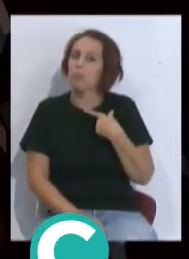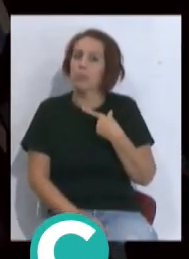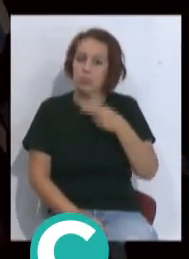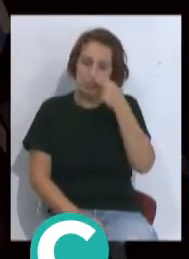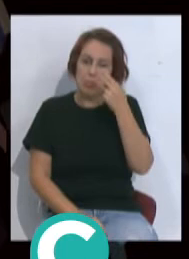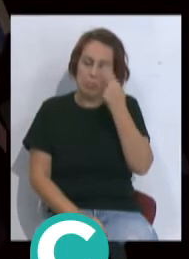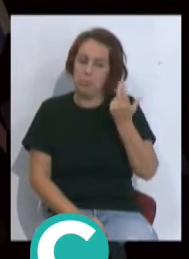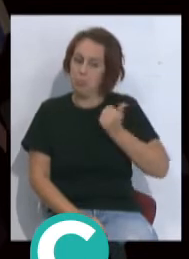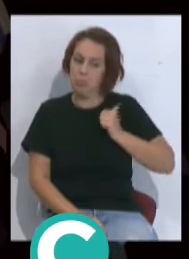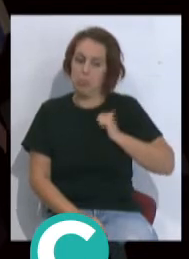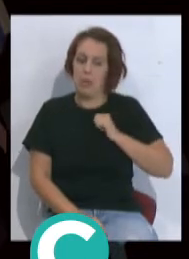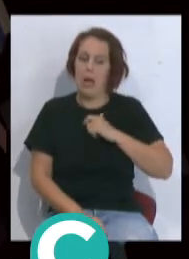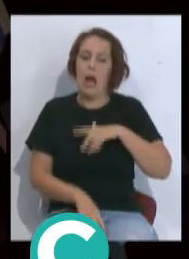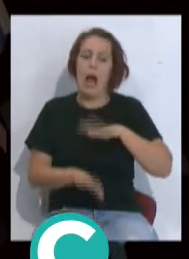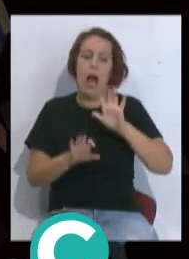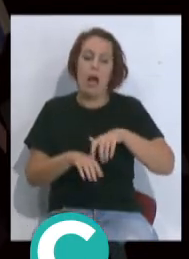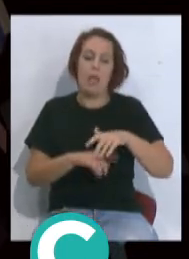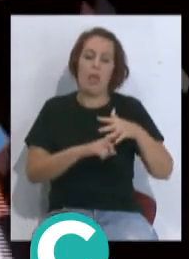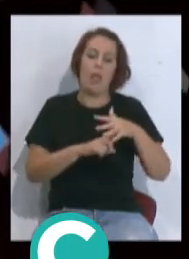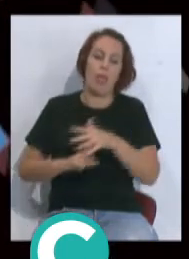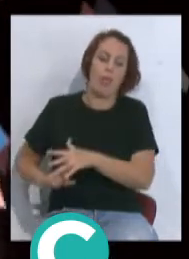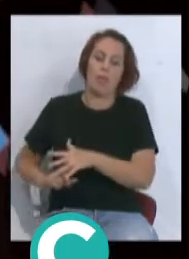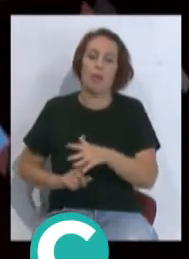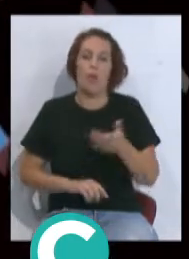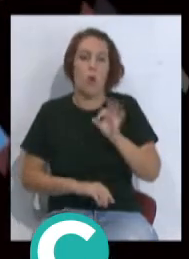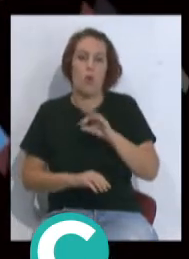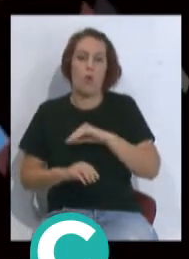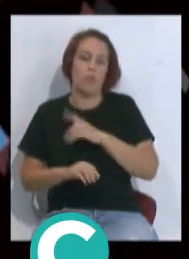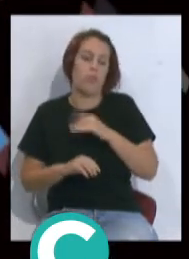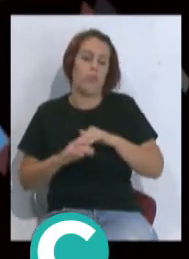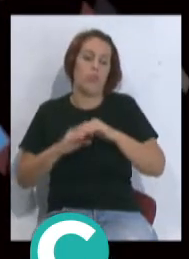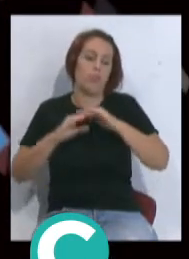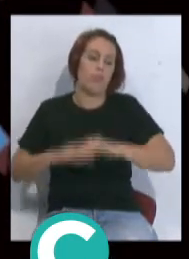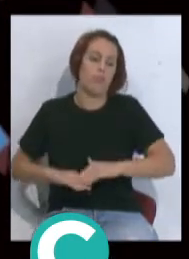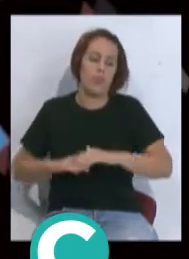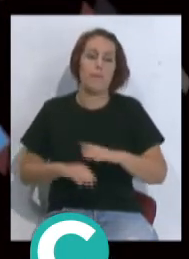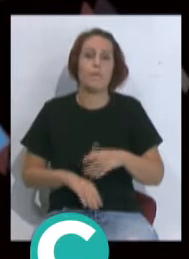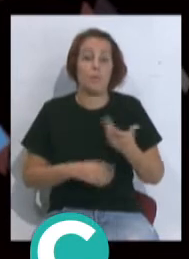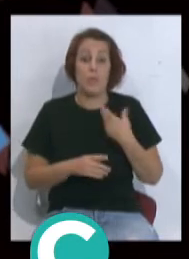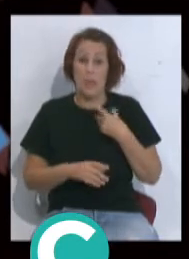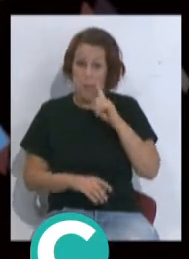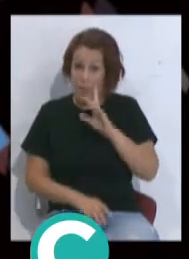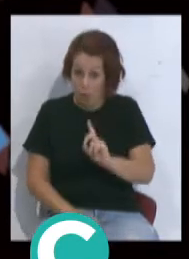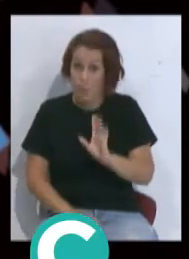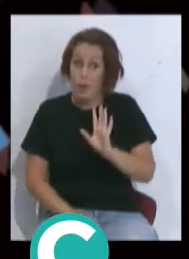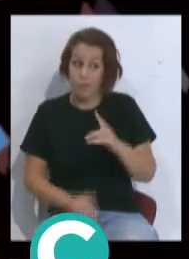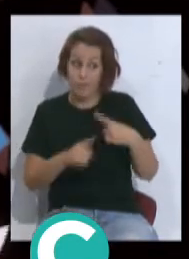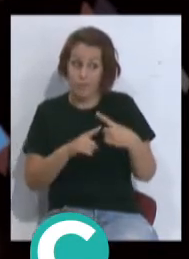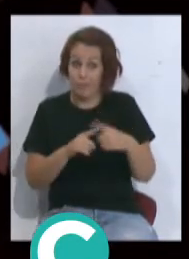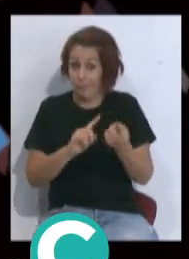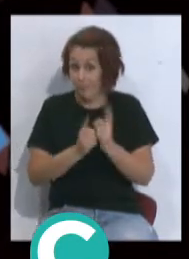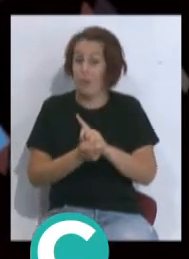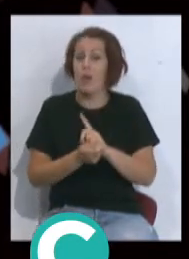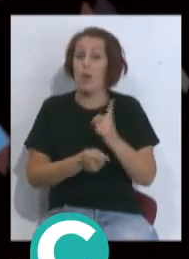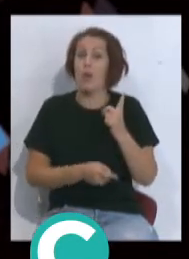me está interesando, pues Cádiz pasa a un segundo lugar o a un tercer lugar, y parece que no, pero las cosas cambian a la vista está, ¿no? Sí. De un